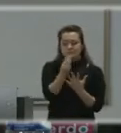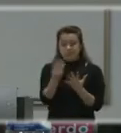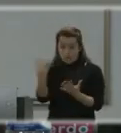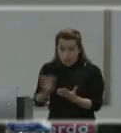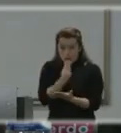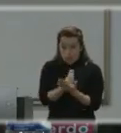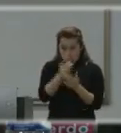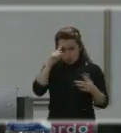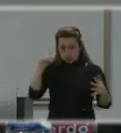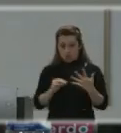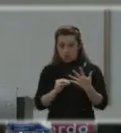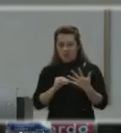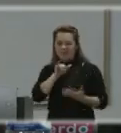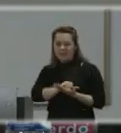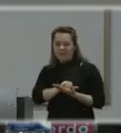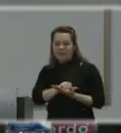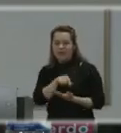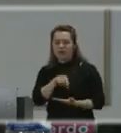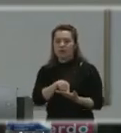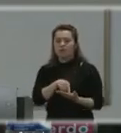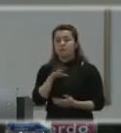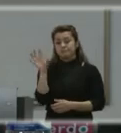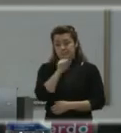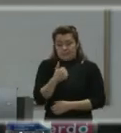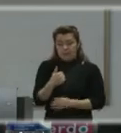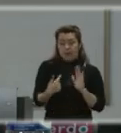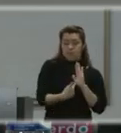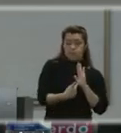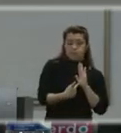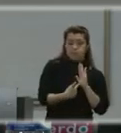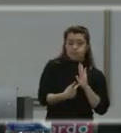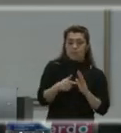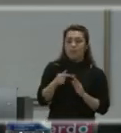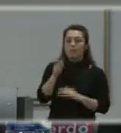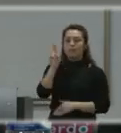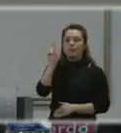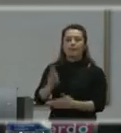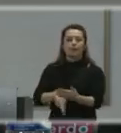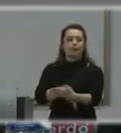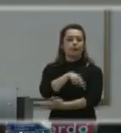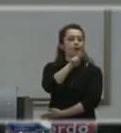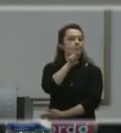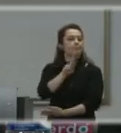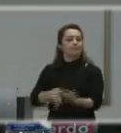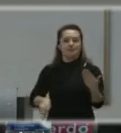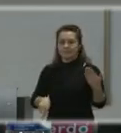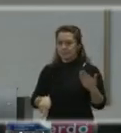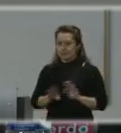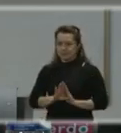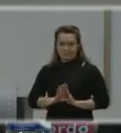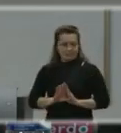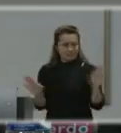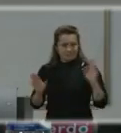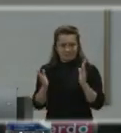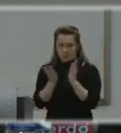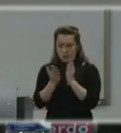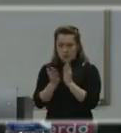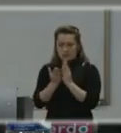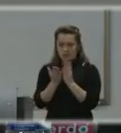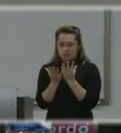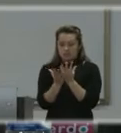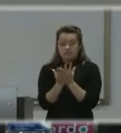en las conclusiones, es a pesar de que existe una prohibición expresa de que no puede existir educación